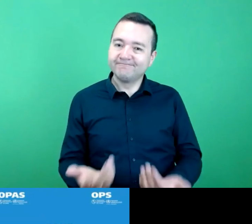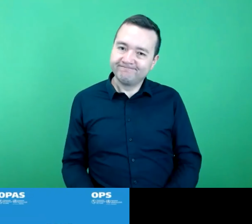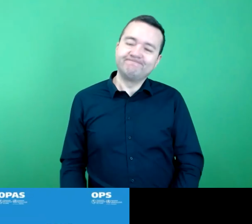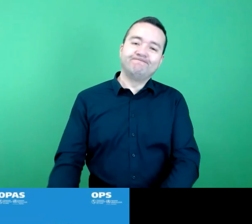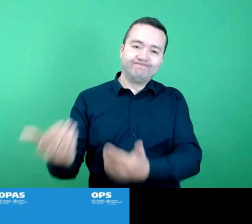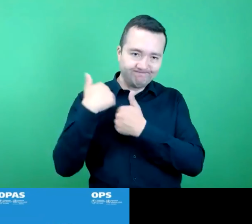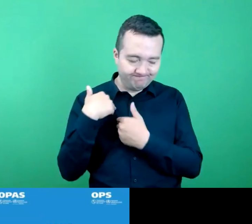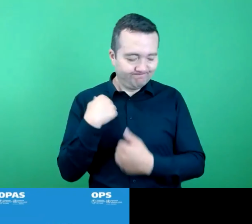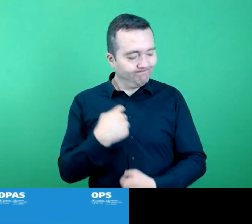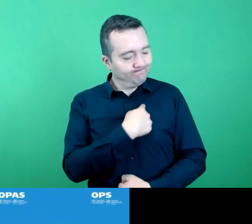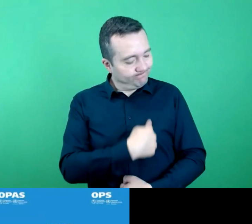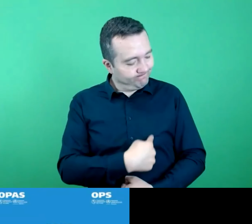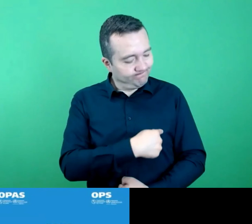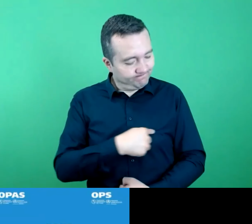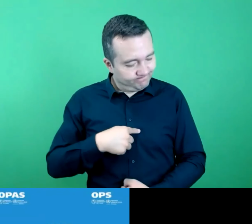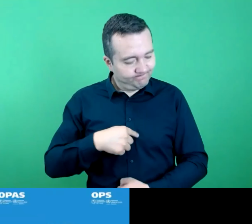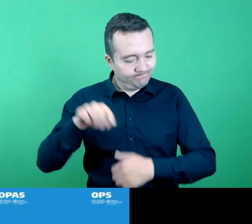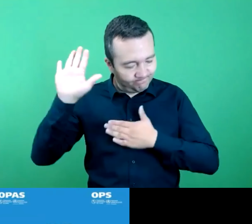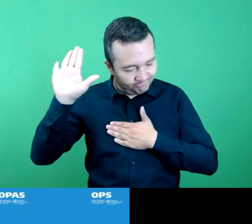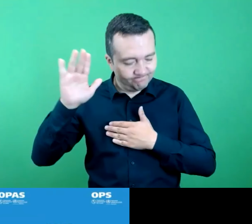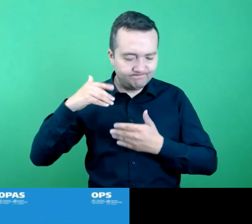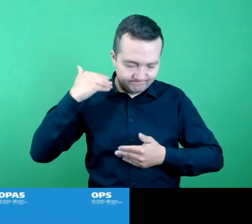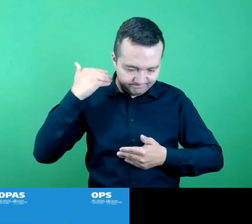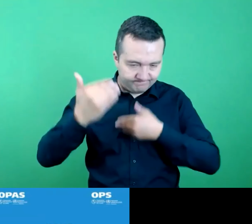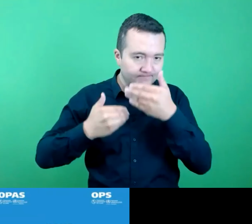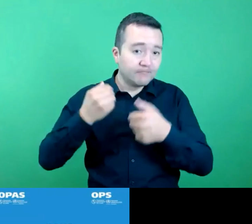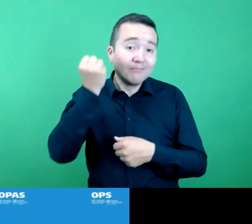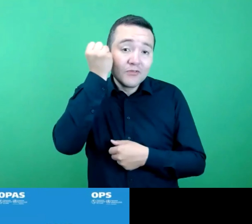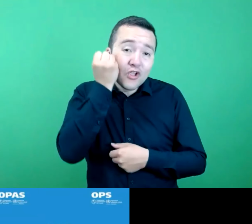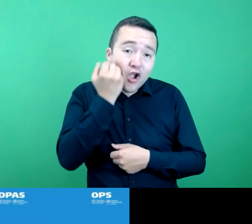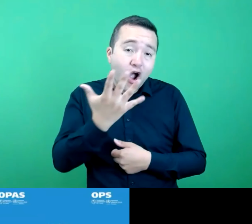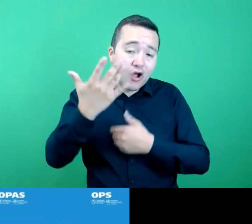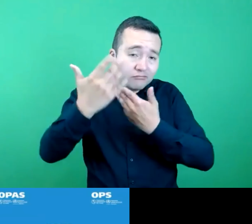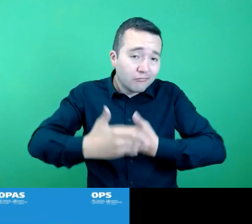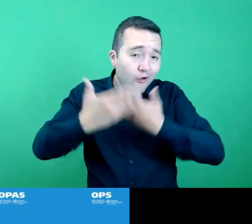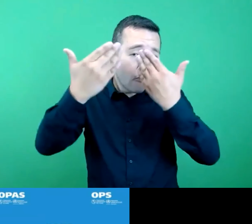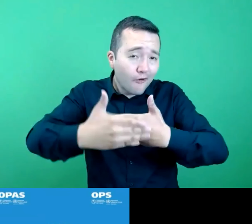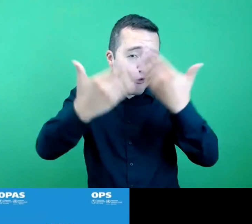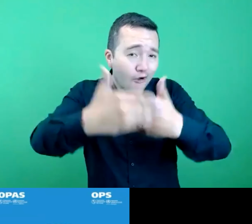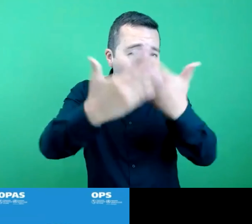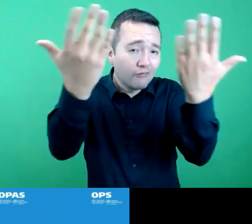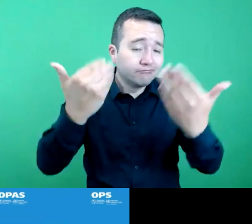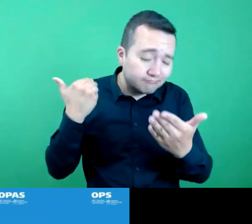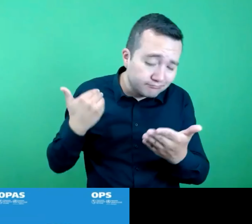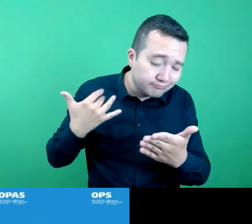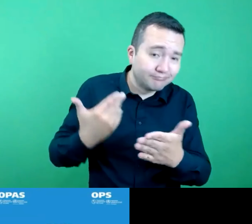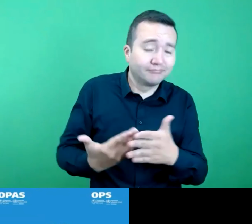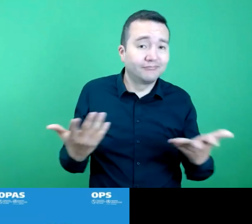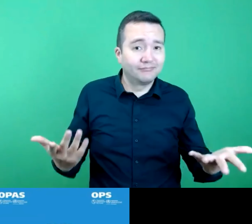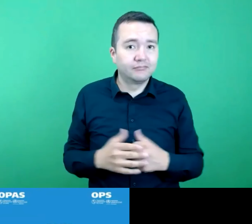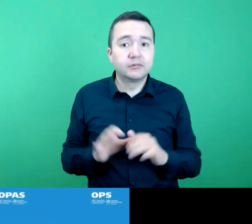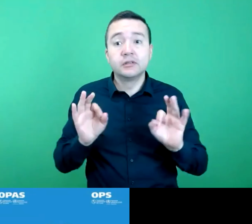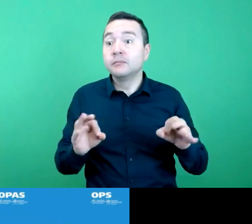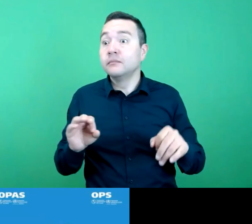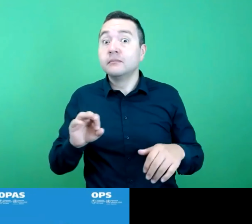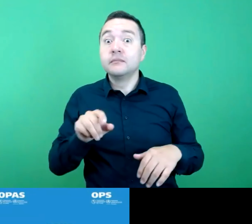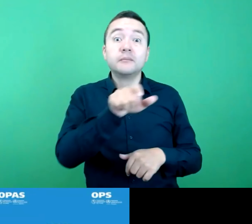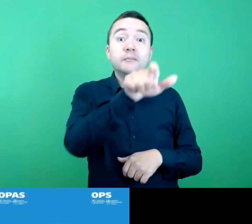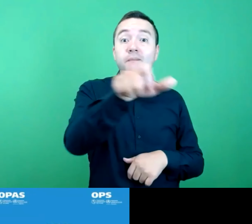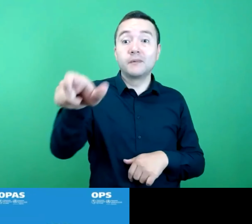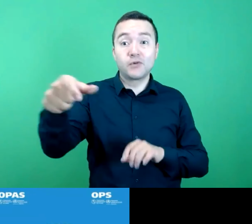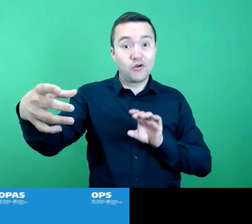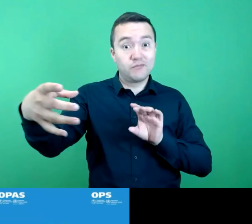Es por eso que agradezco a todos los participantes, a todos los panelistas, a todos los que se han